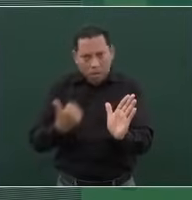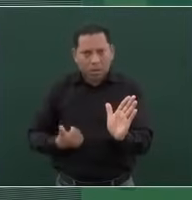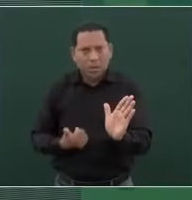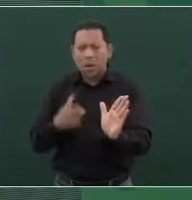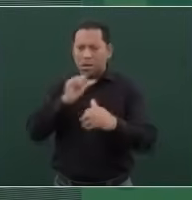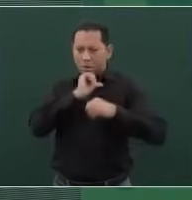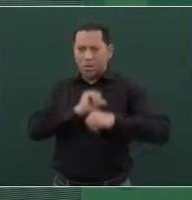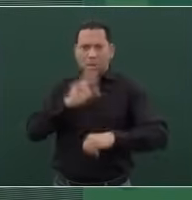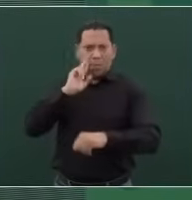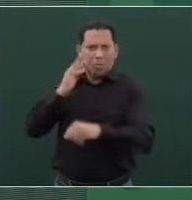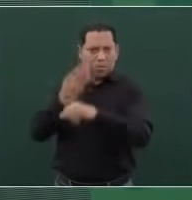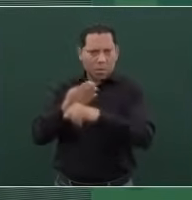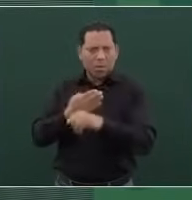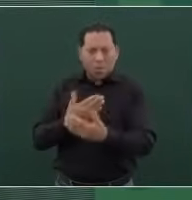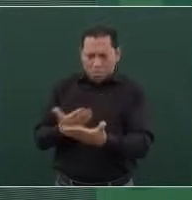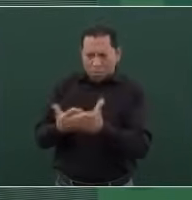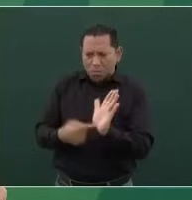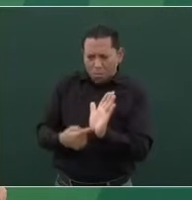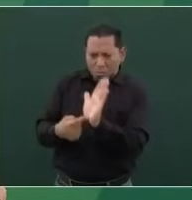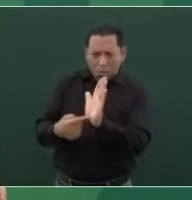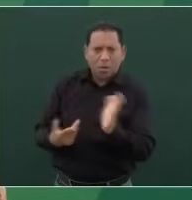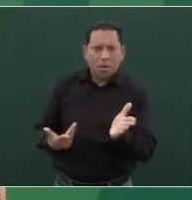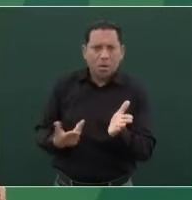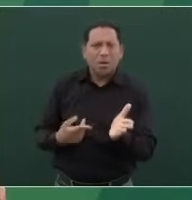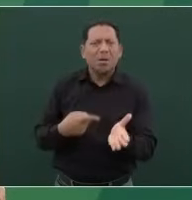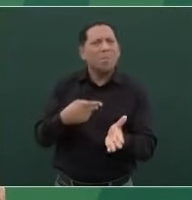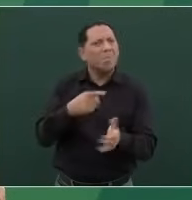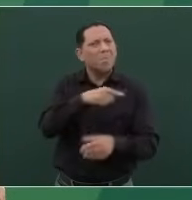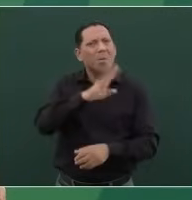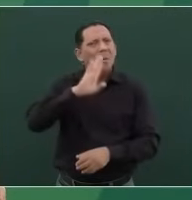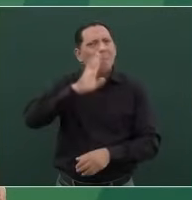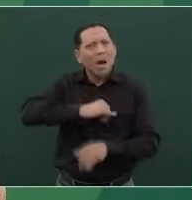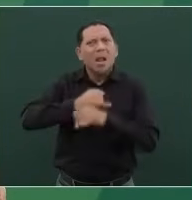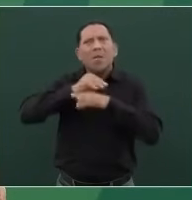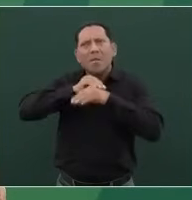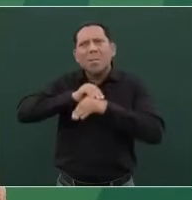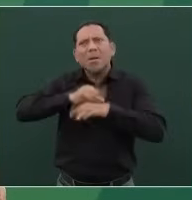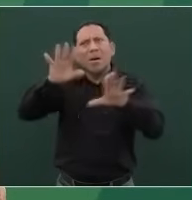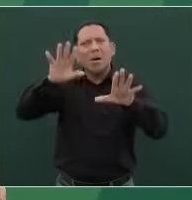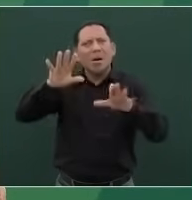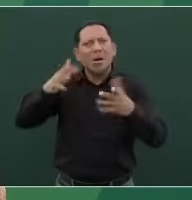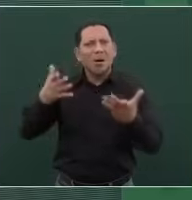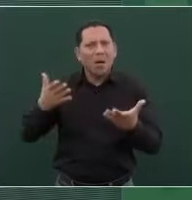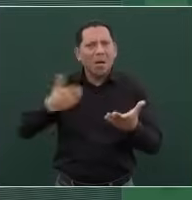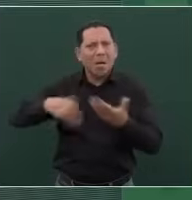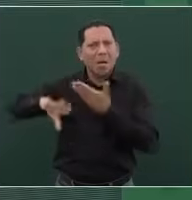ante la autoridad competente, pero que no calumnien.